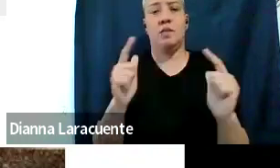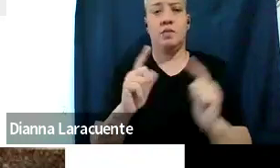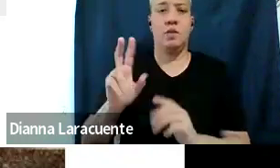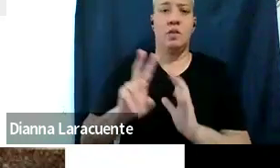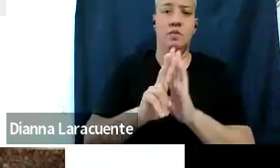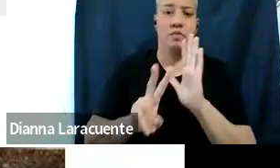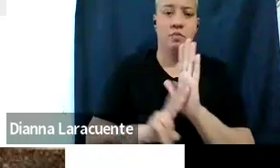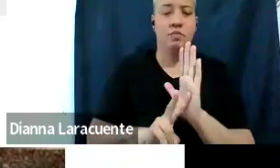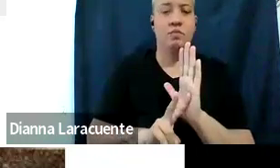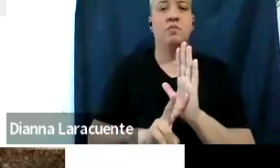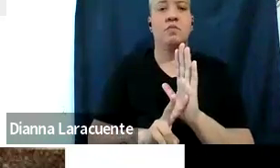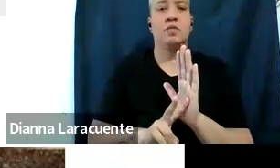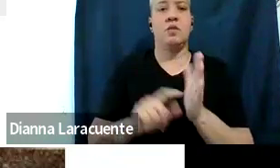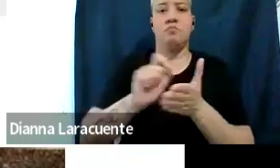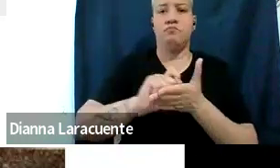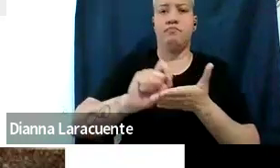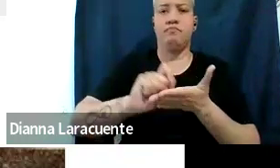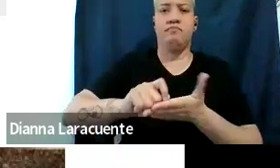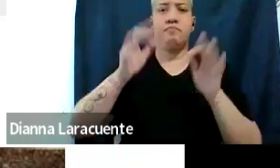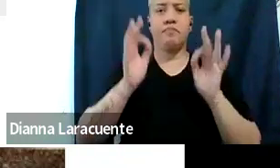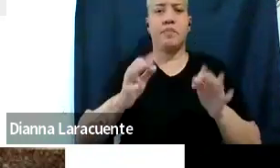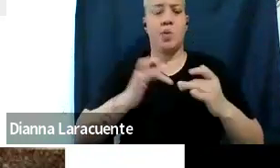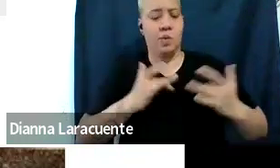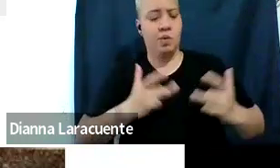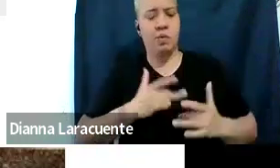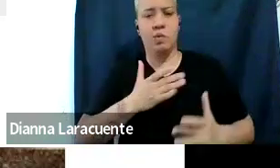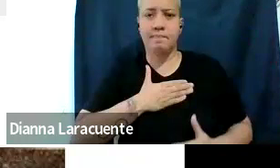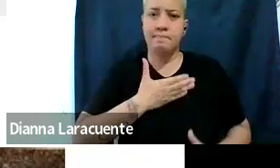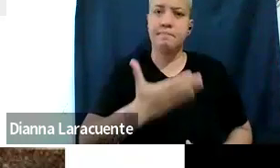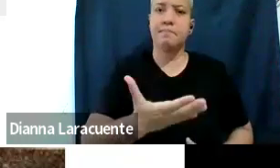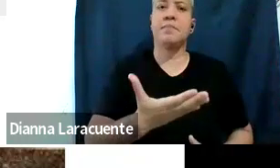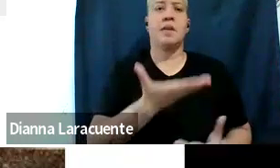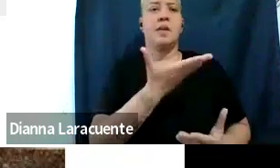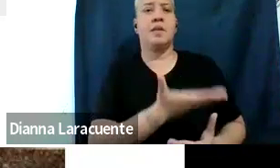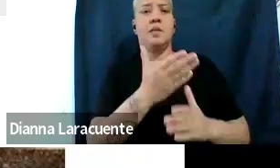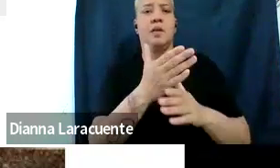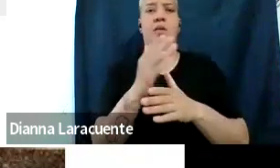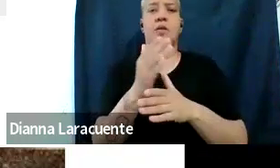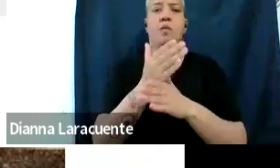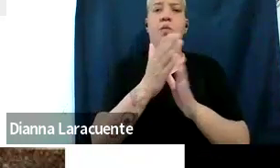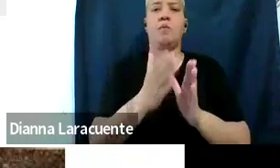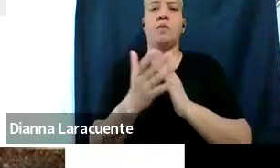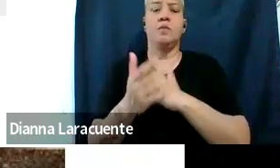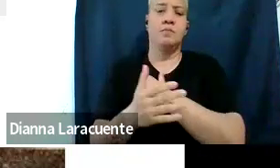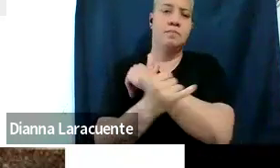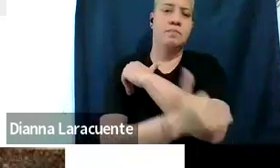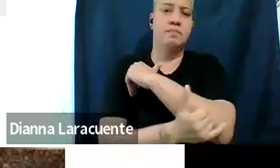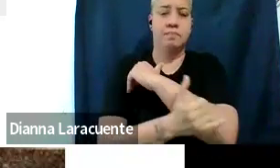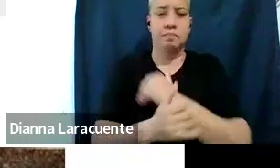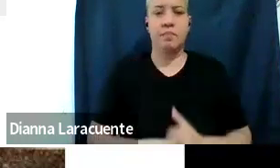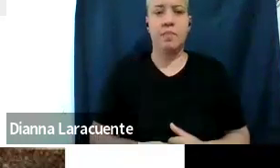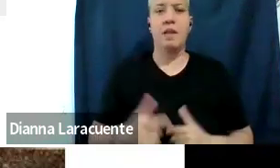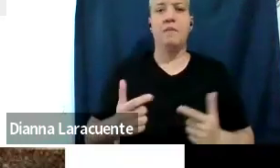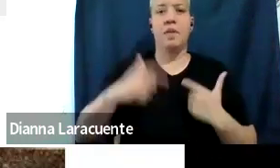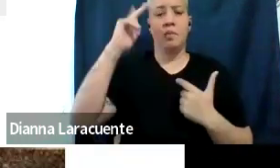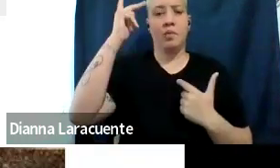recia, ni una pluma más firme, ni un corazón más generoso que el de este amado compatriota. La vida política de Muñoz